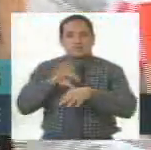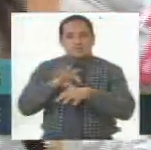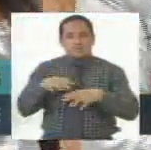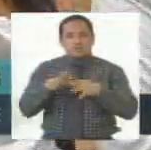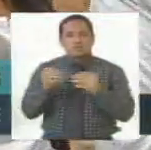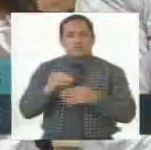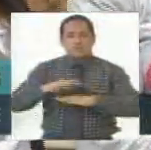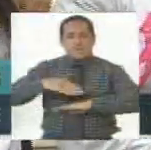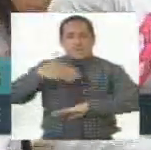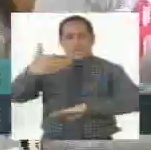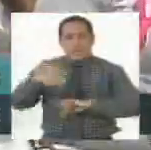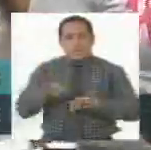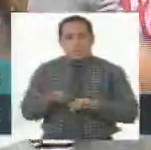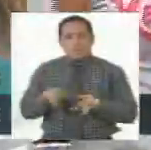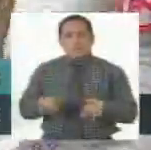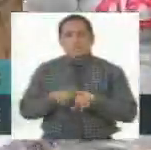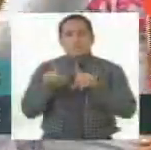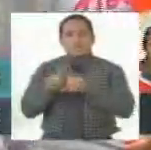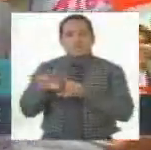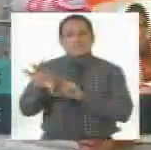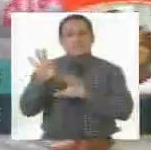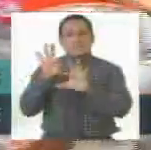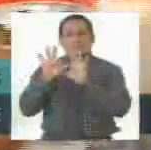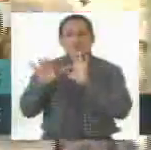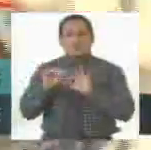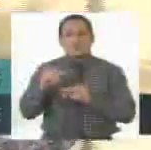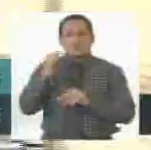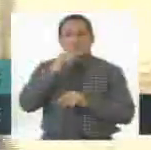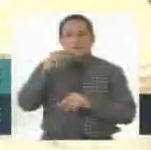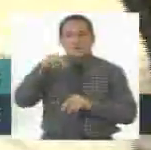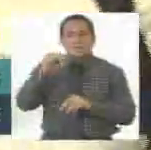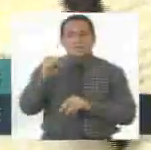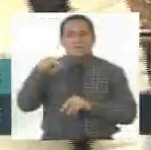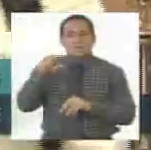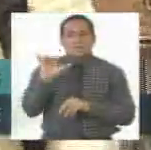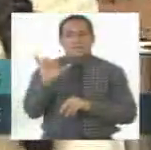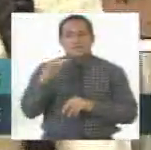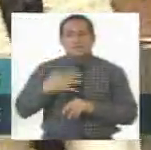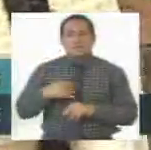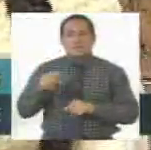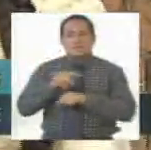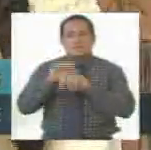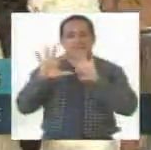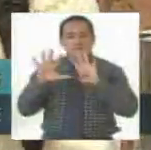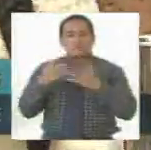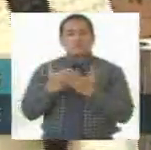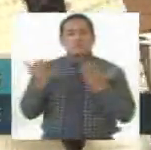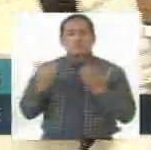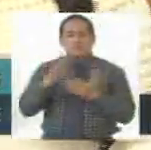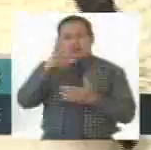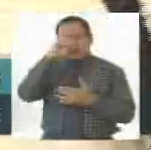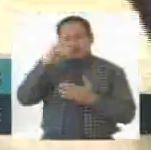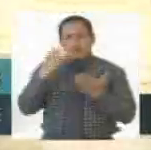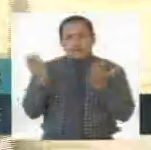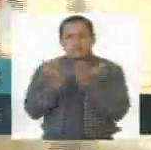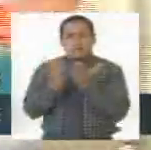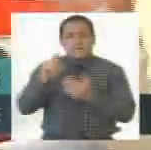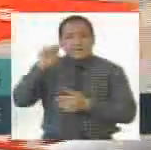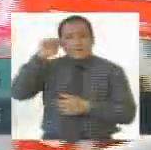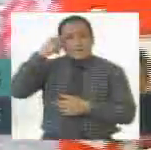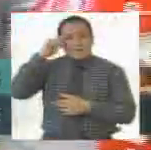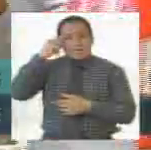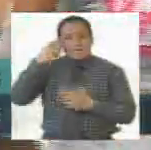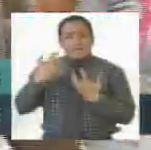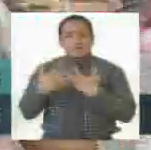laptop una de las seleccionadas fue Nancy mamani de 19 años y de la región Cuzco quien estudiará ingeniería